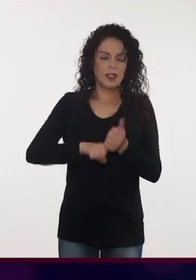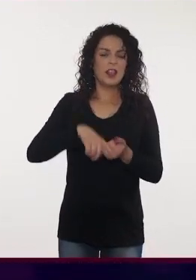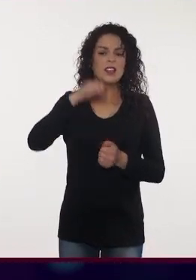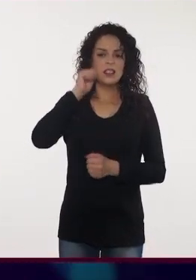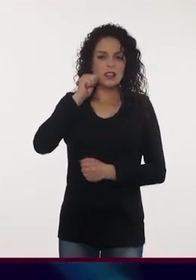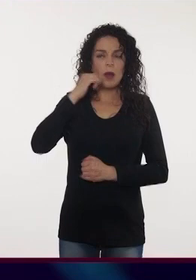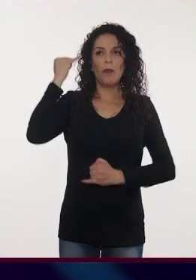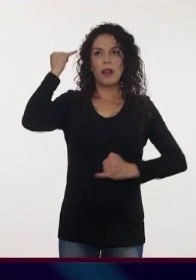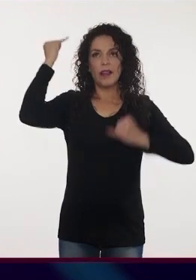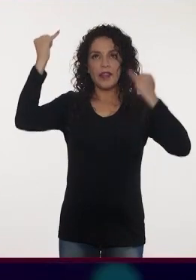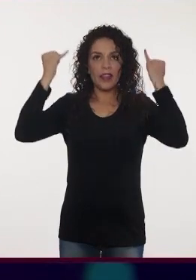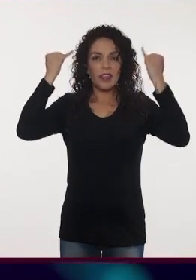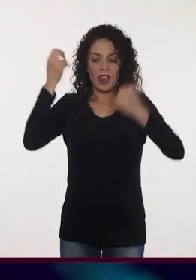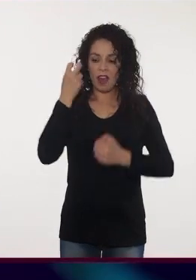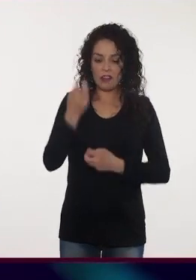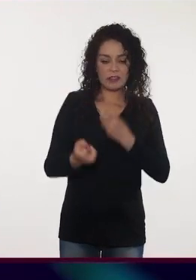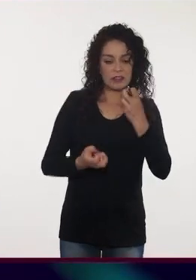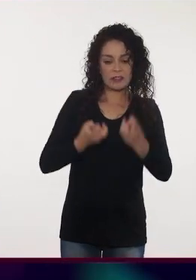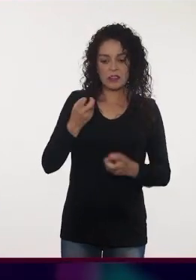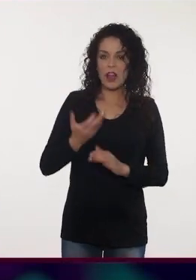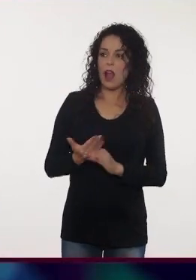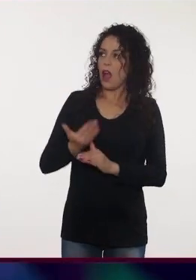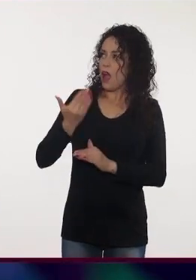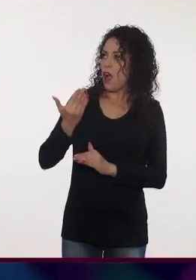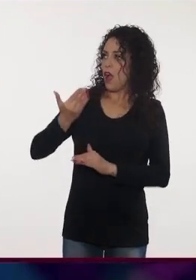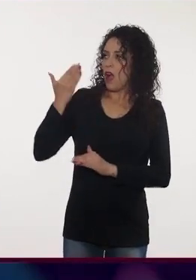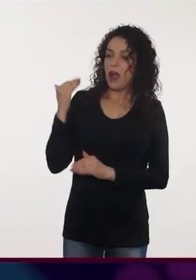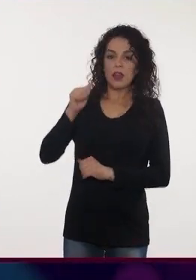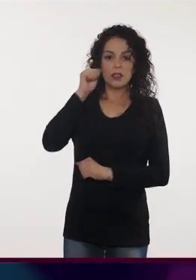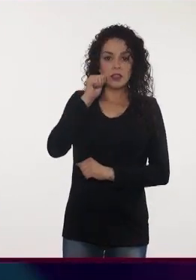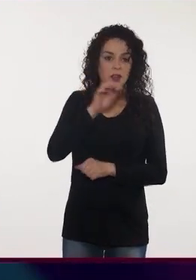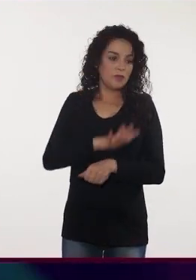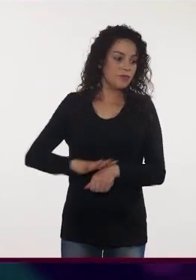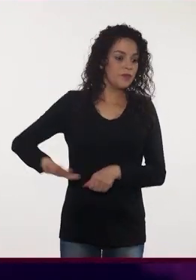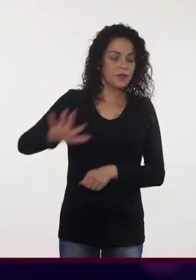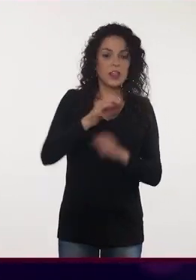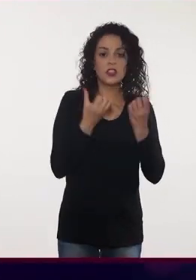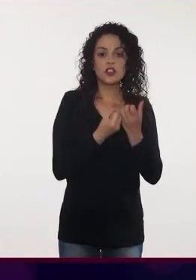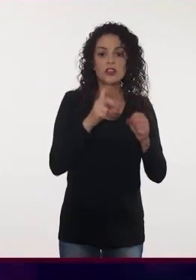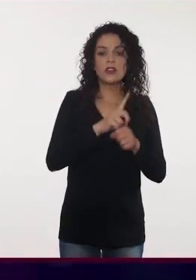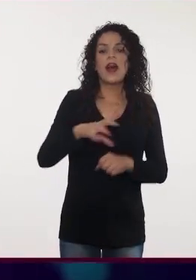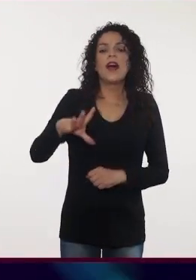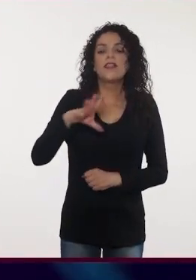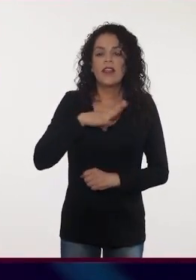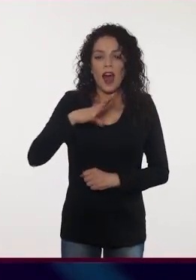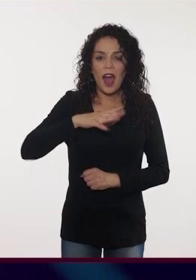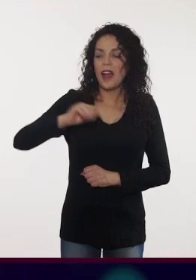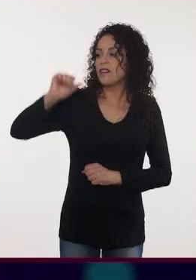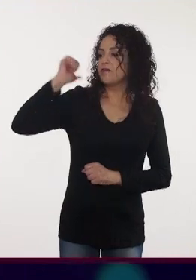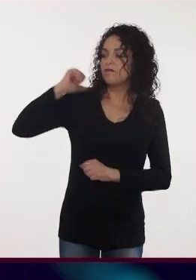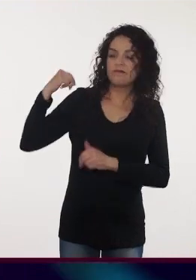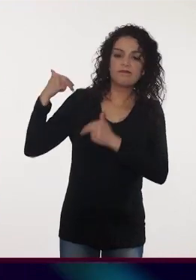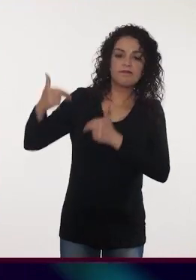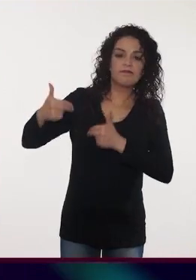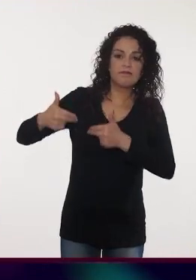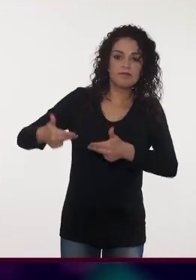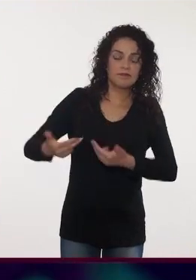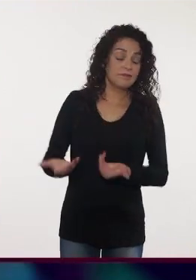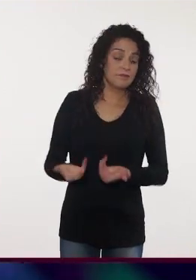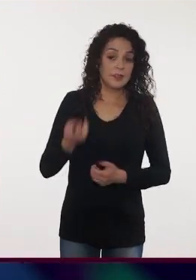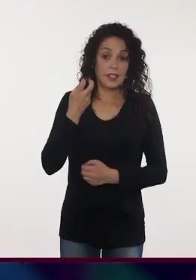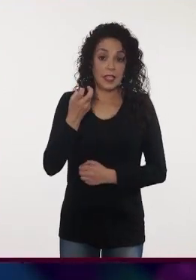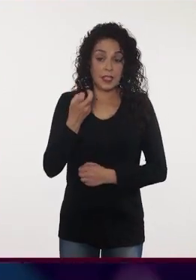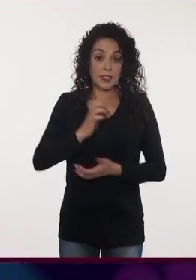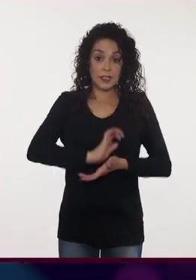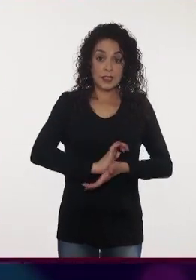y estereotipos que lamentablemente en muchos casos están arraigados en la sociedad. Esta discriminación impide que las personas